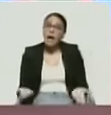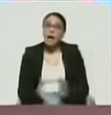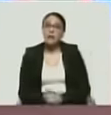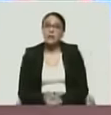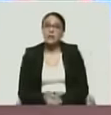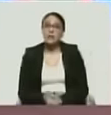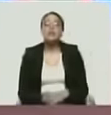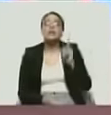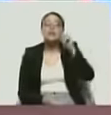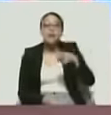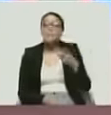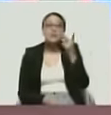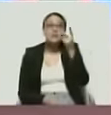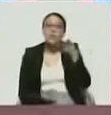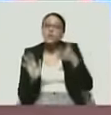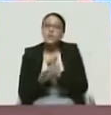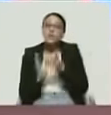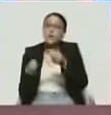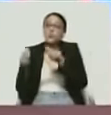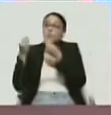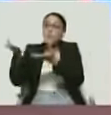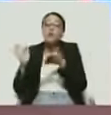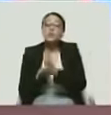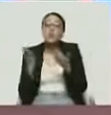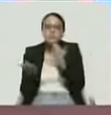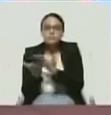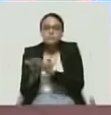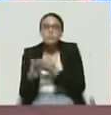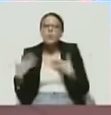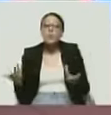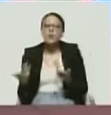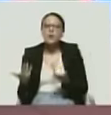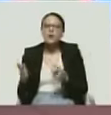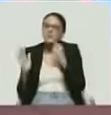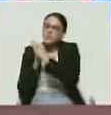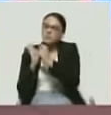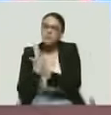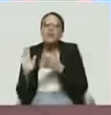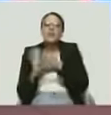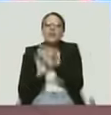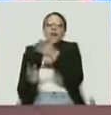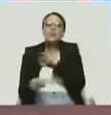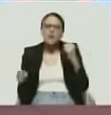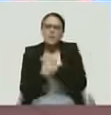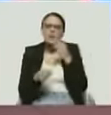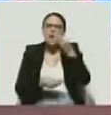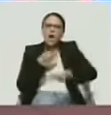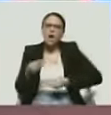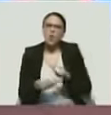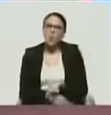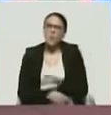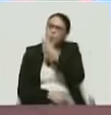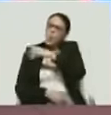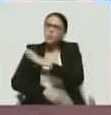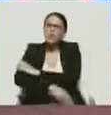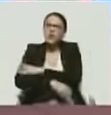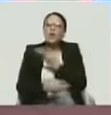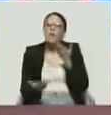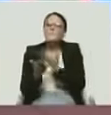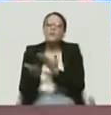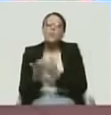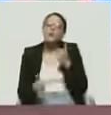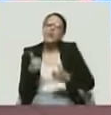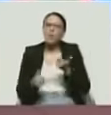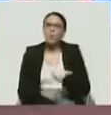los argumentos para ganar las elecciones. Podríamos preguntarnos, ¿estos sectores de la extrema derecha qué propuestas tienen? No se la